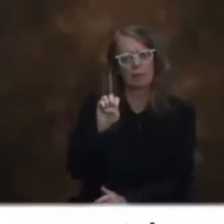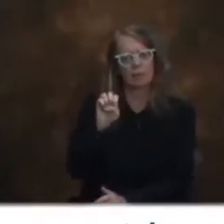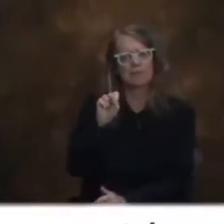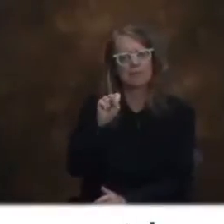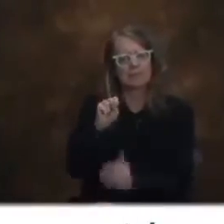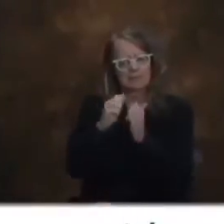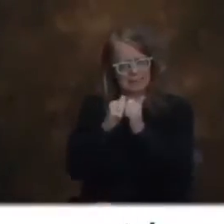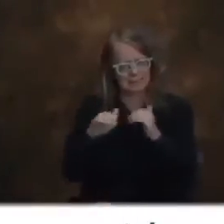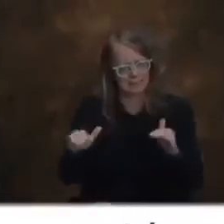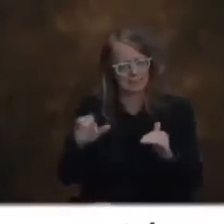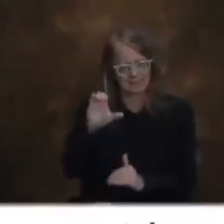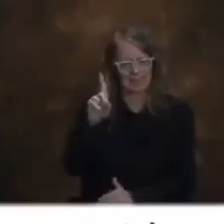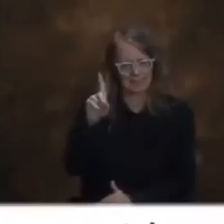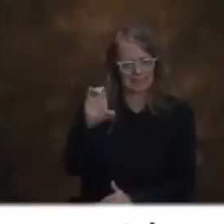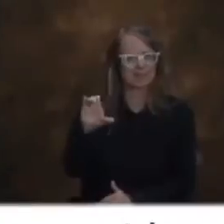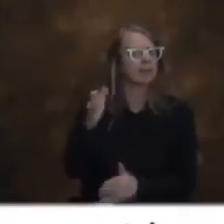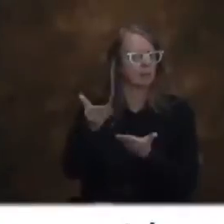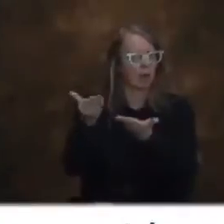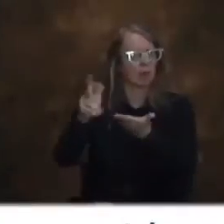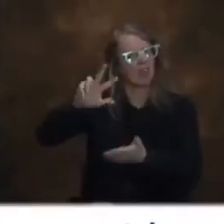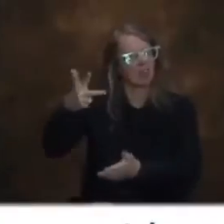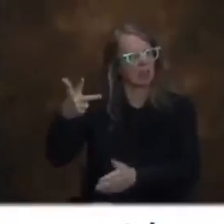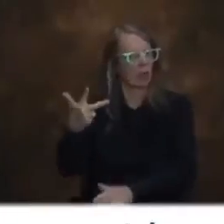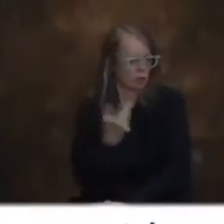para los que están con compromiso